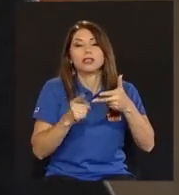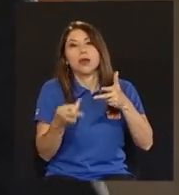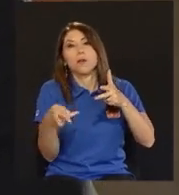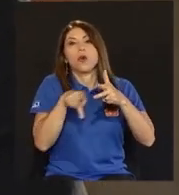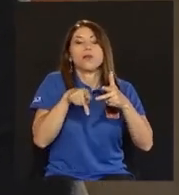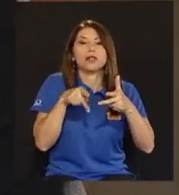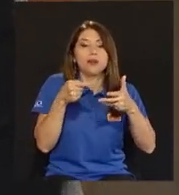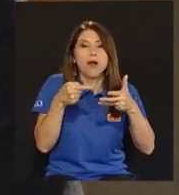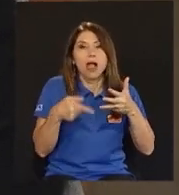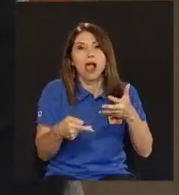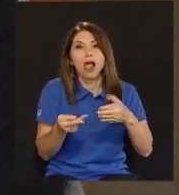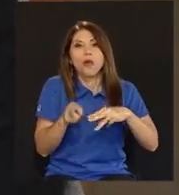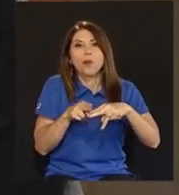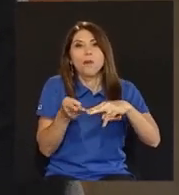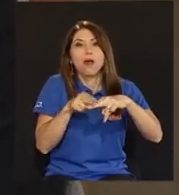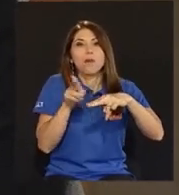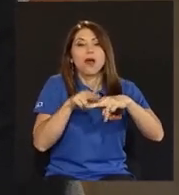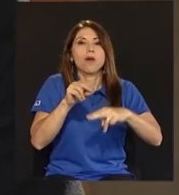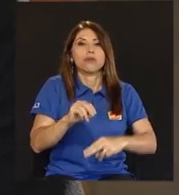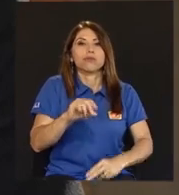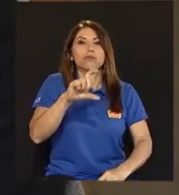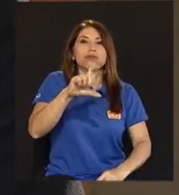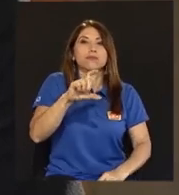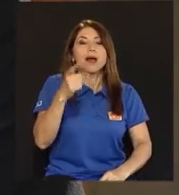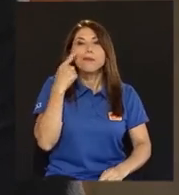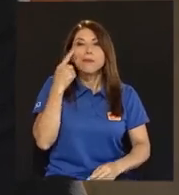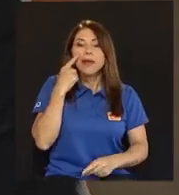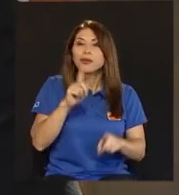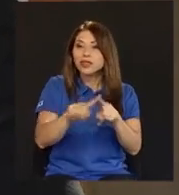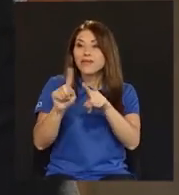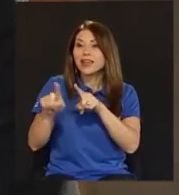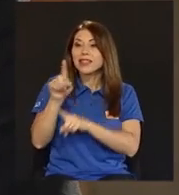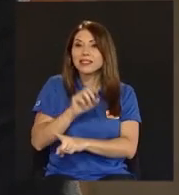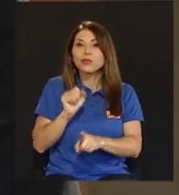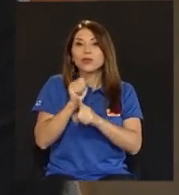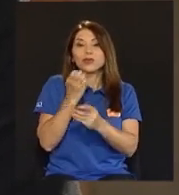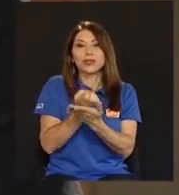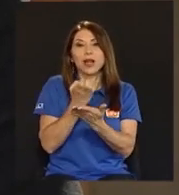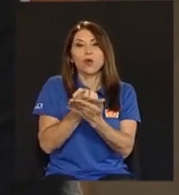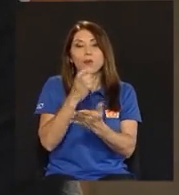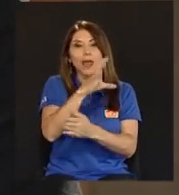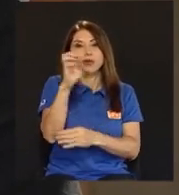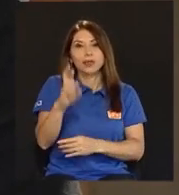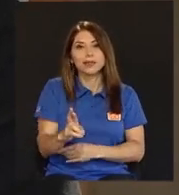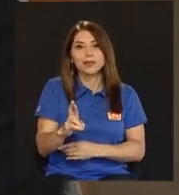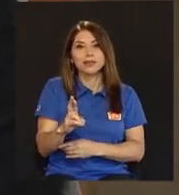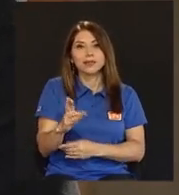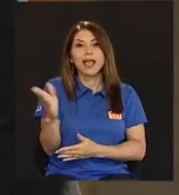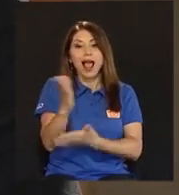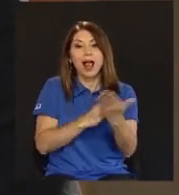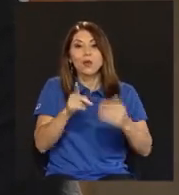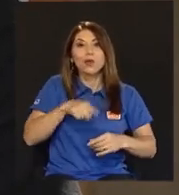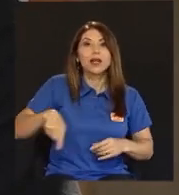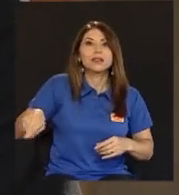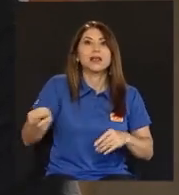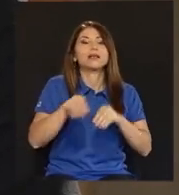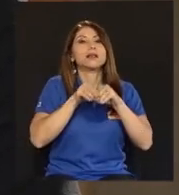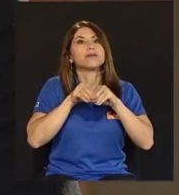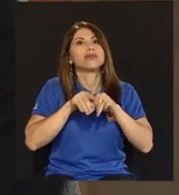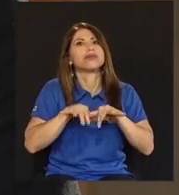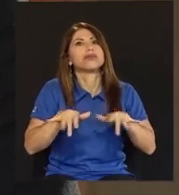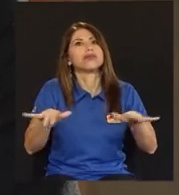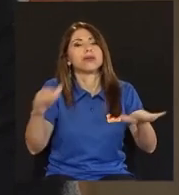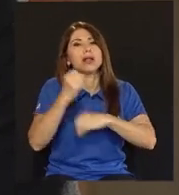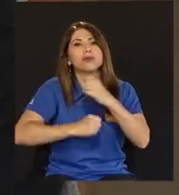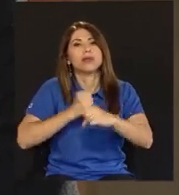serie de las distorsiones que tiene la economía costarricense, que algunas de esas distorsiones se exacerbaron en los años